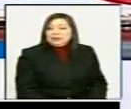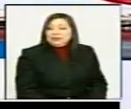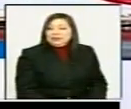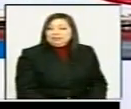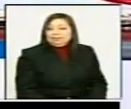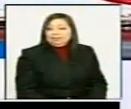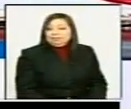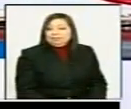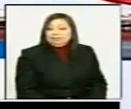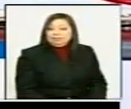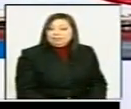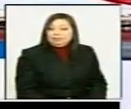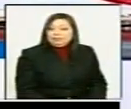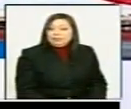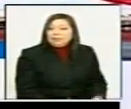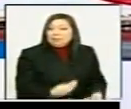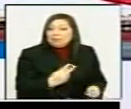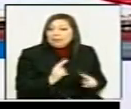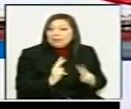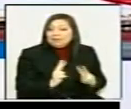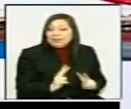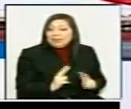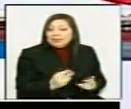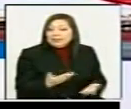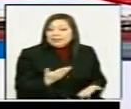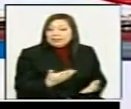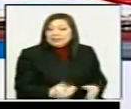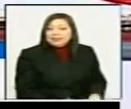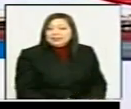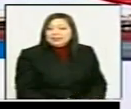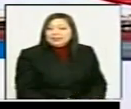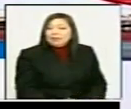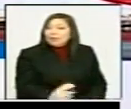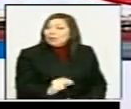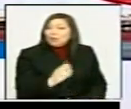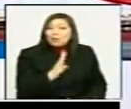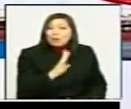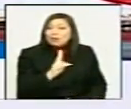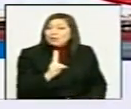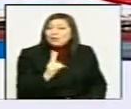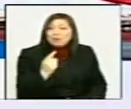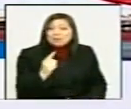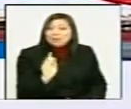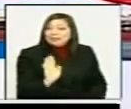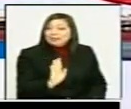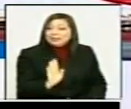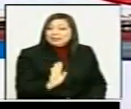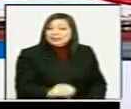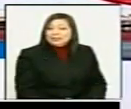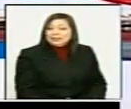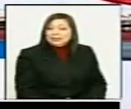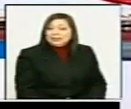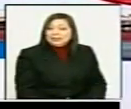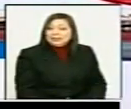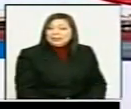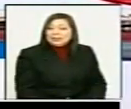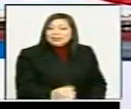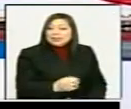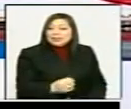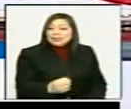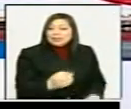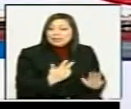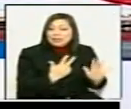una pretensión ya no de 42 millones de soles solamente, sino